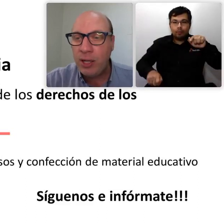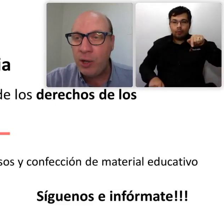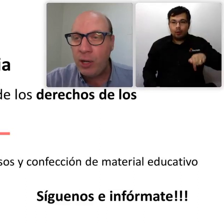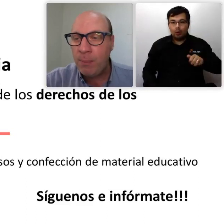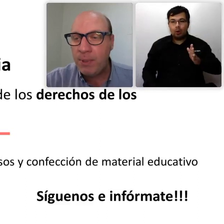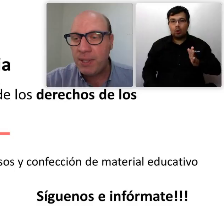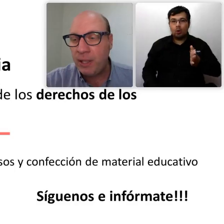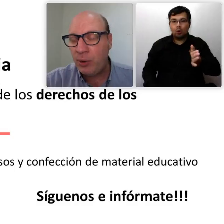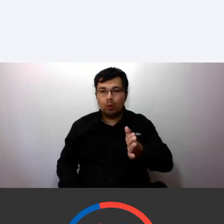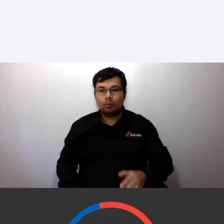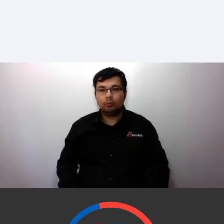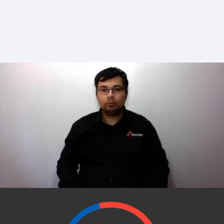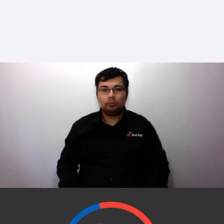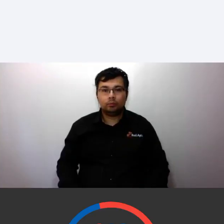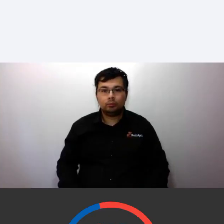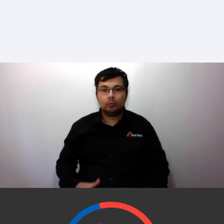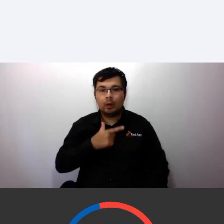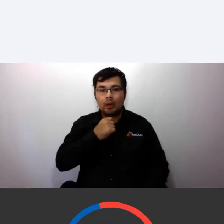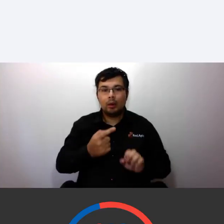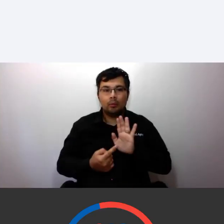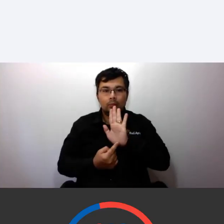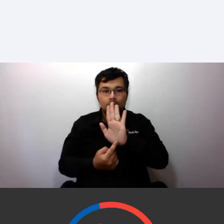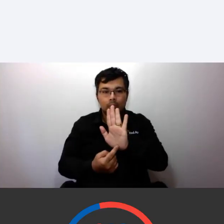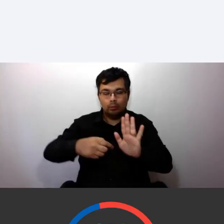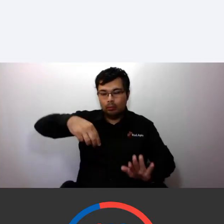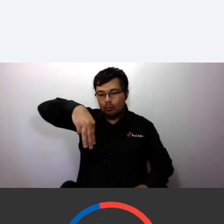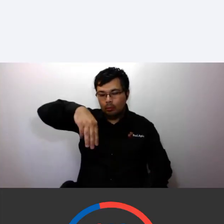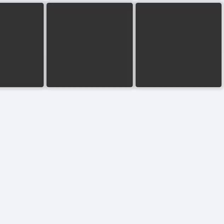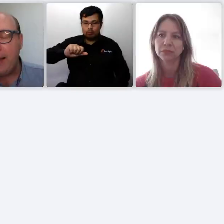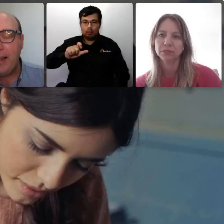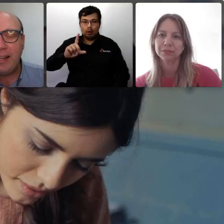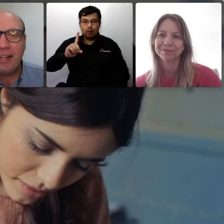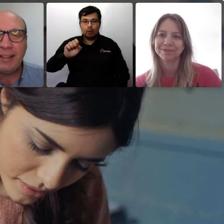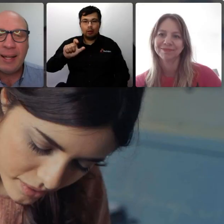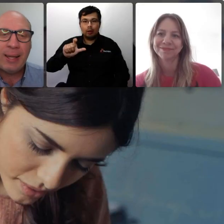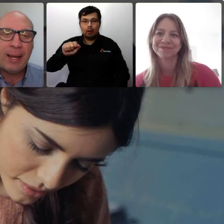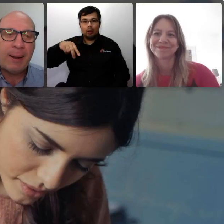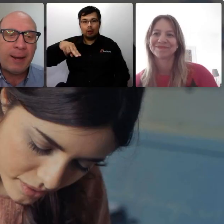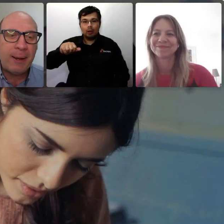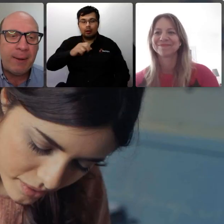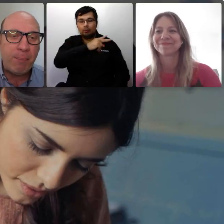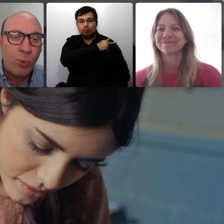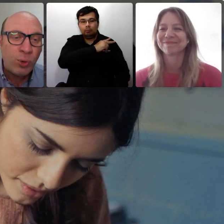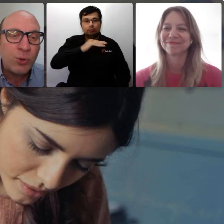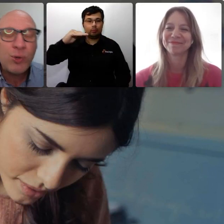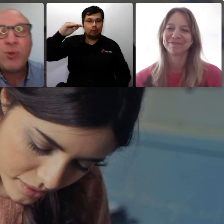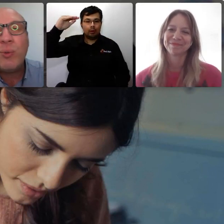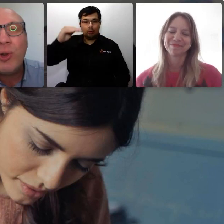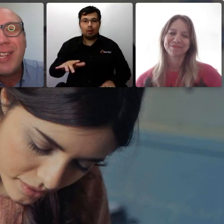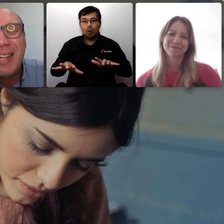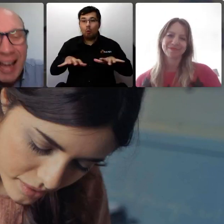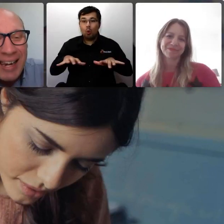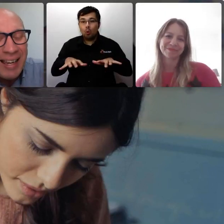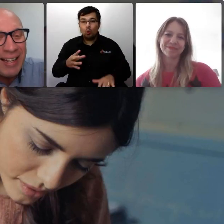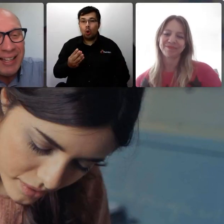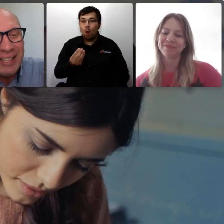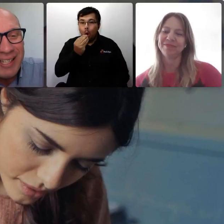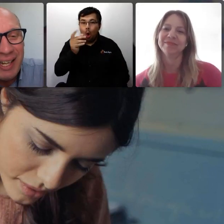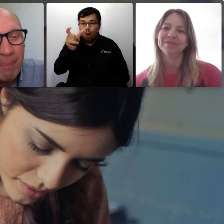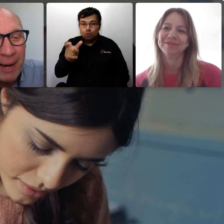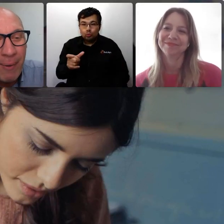día de hoy, quiero ir presentando a Magdalena Gutiérrez, gerenta de productos consumidor